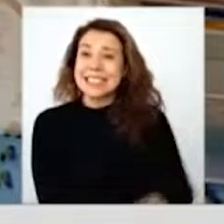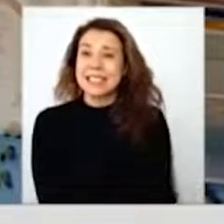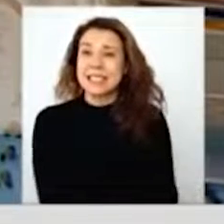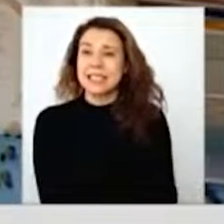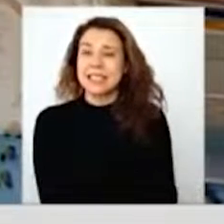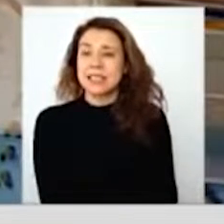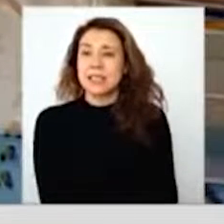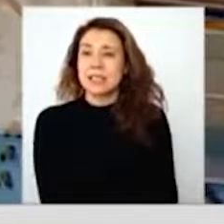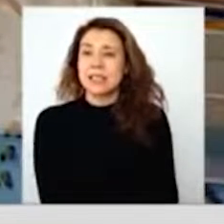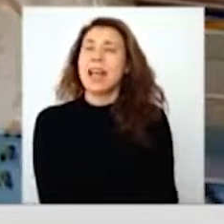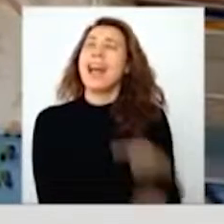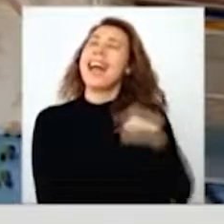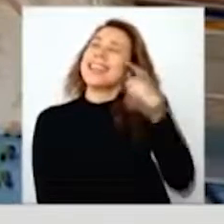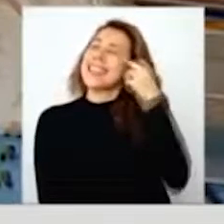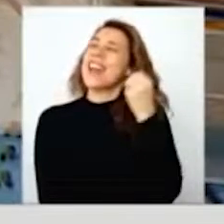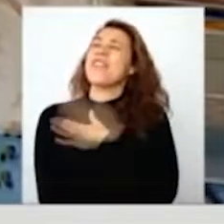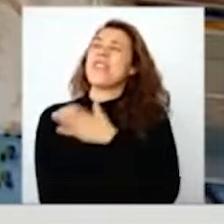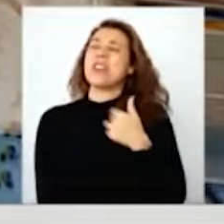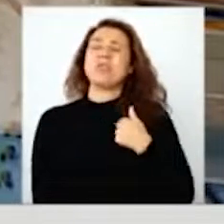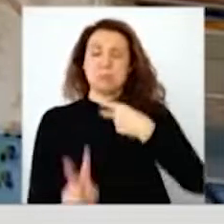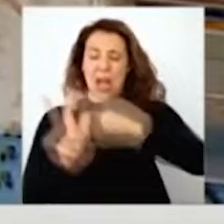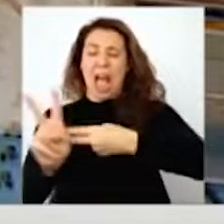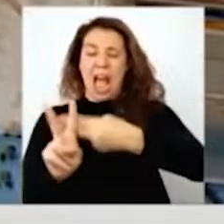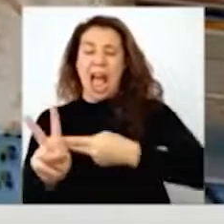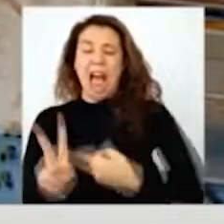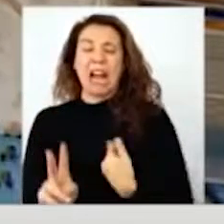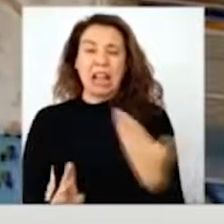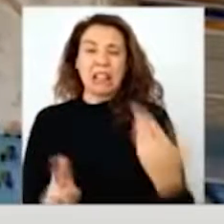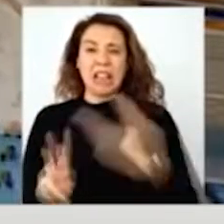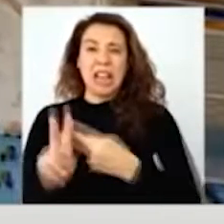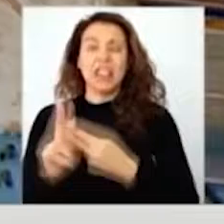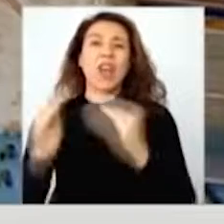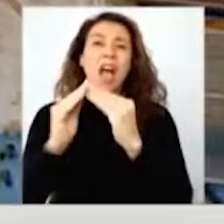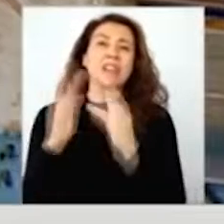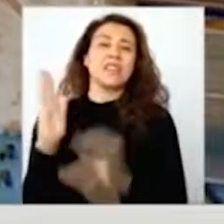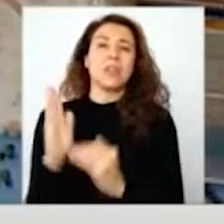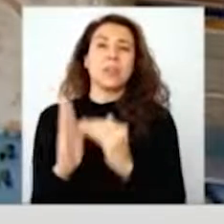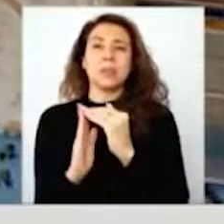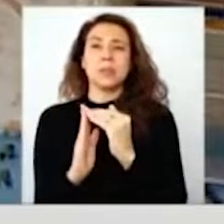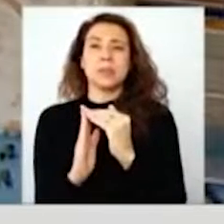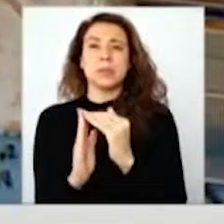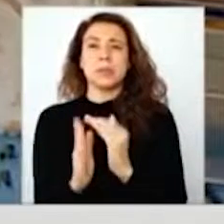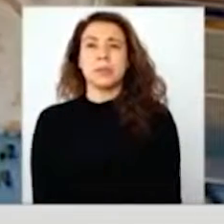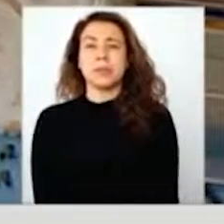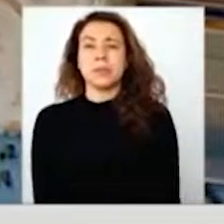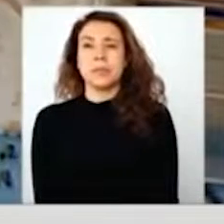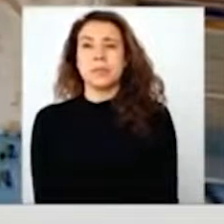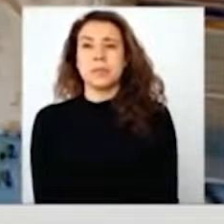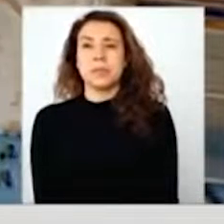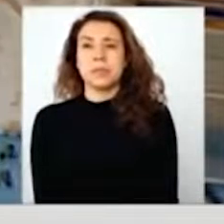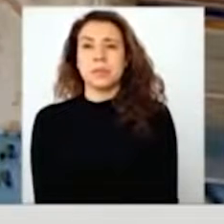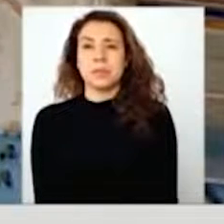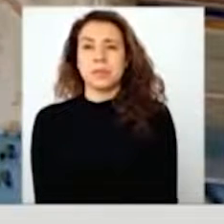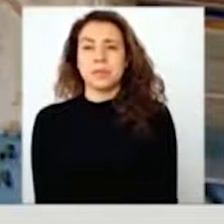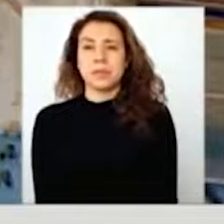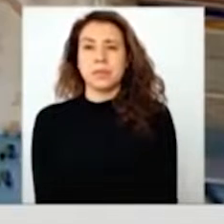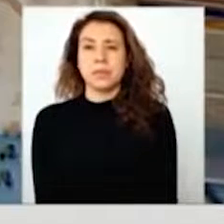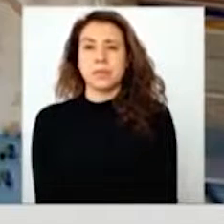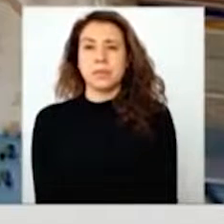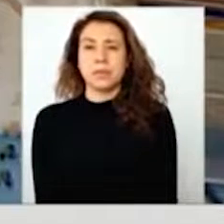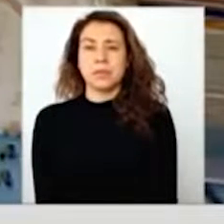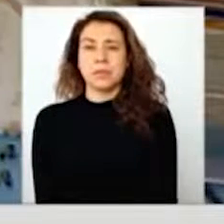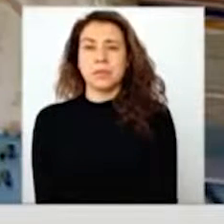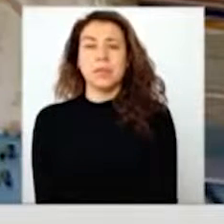arriendan muchas veces estos bienes y nos enfrentamos arrendatario